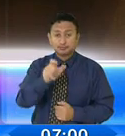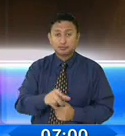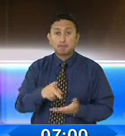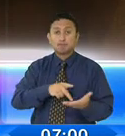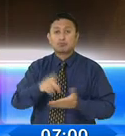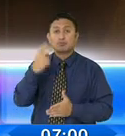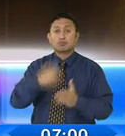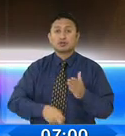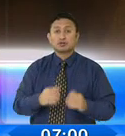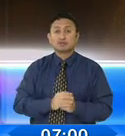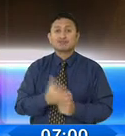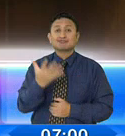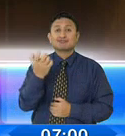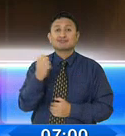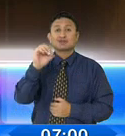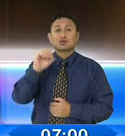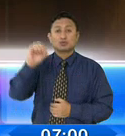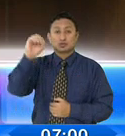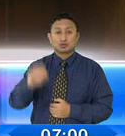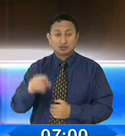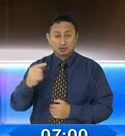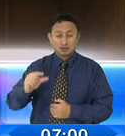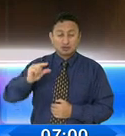del 15% de un salario básico.